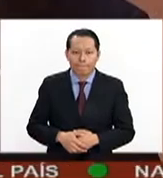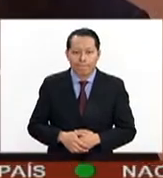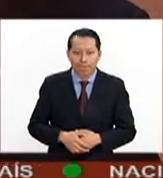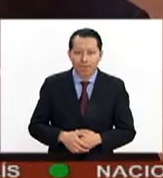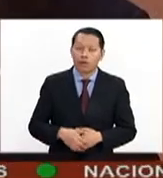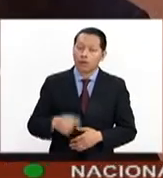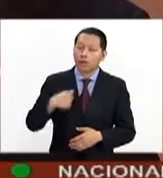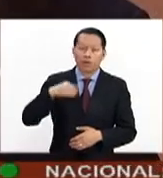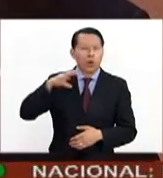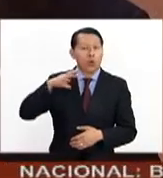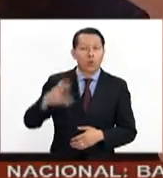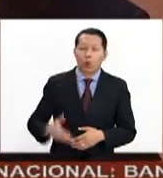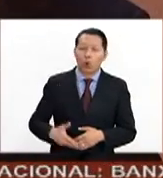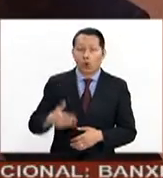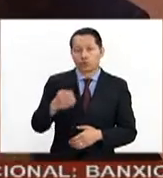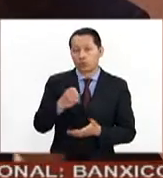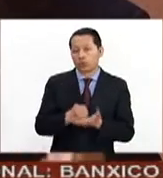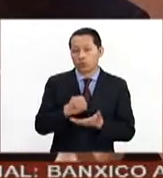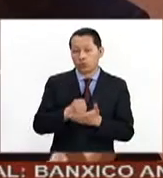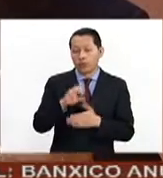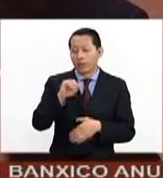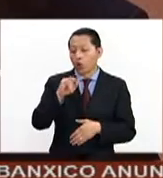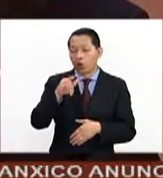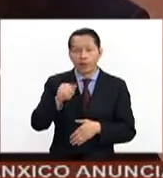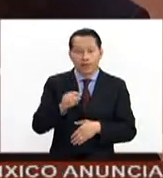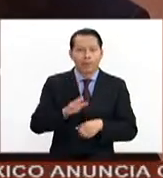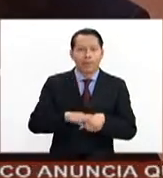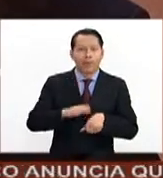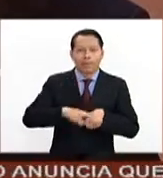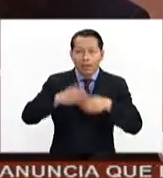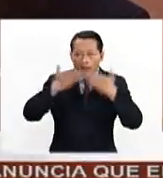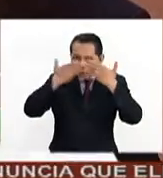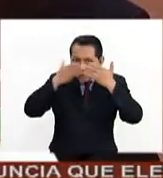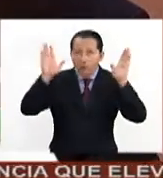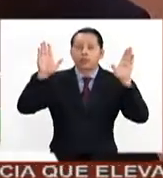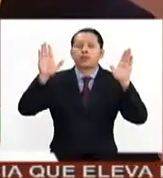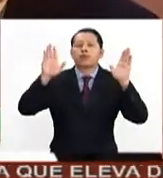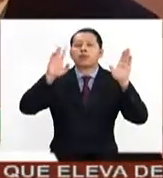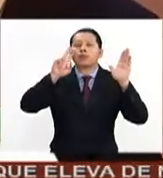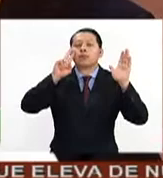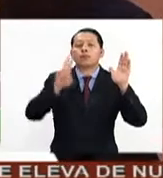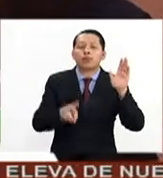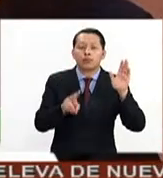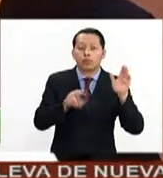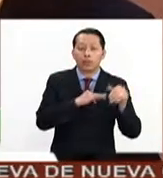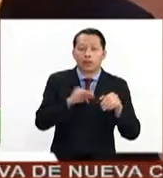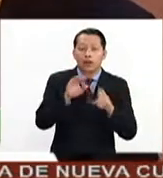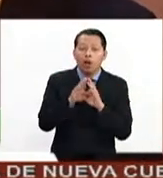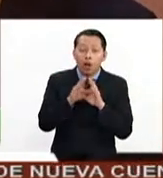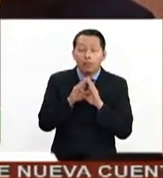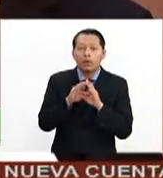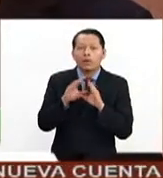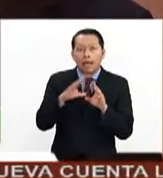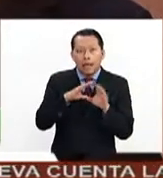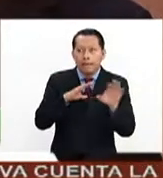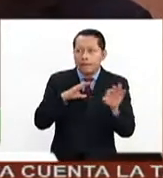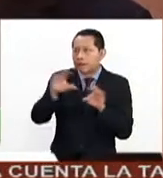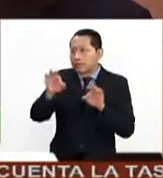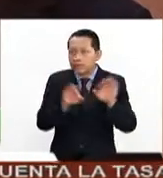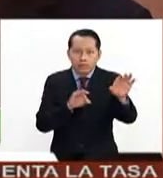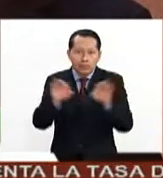Muy orgulloso de ser economista, me ha permitido una visión muy amplia y logré ir formando un equipo de